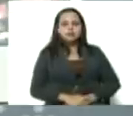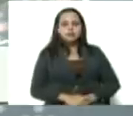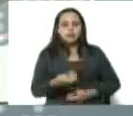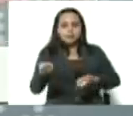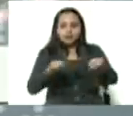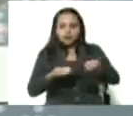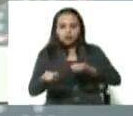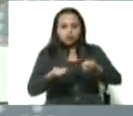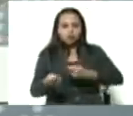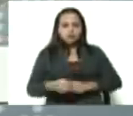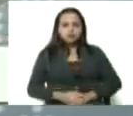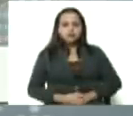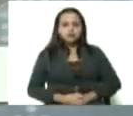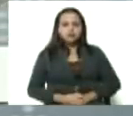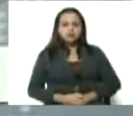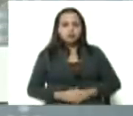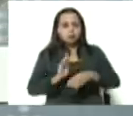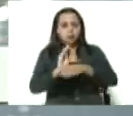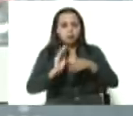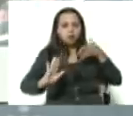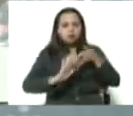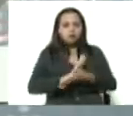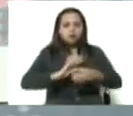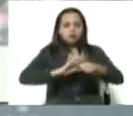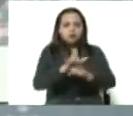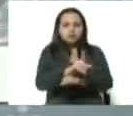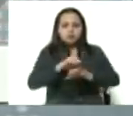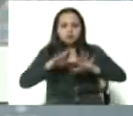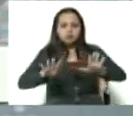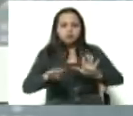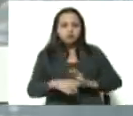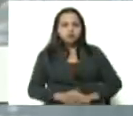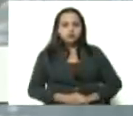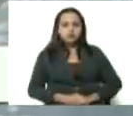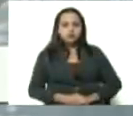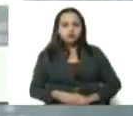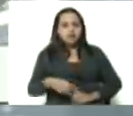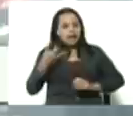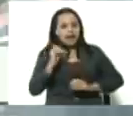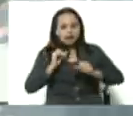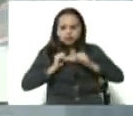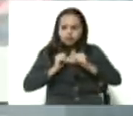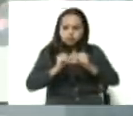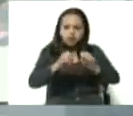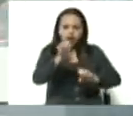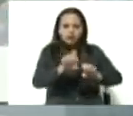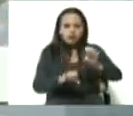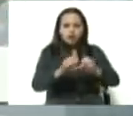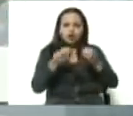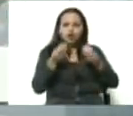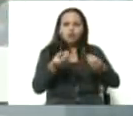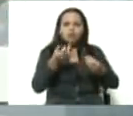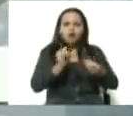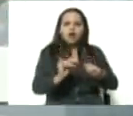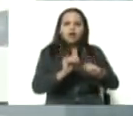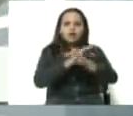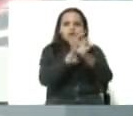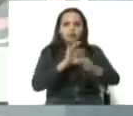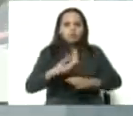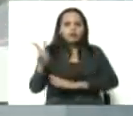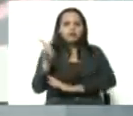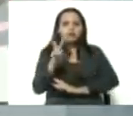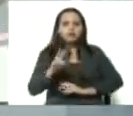Control y la Prevención del COVID-19, hemos estado haciendo seguimiento de la fórmula